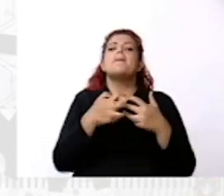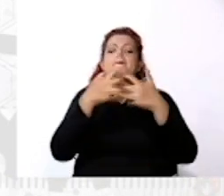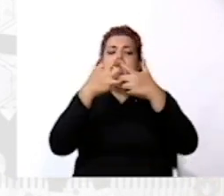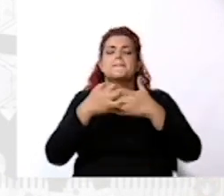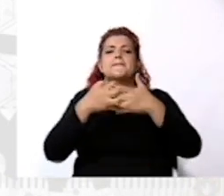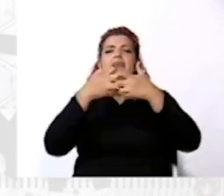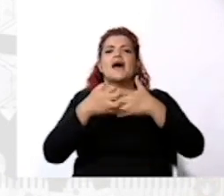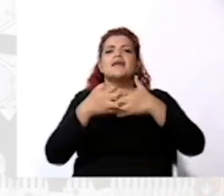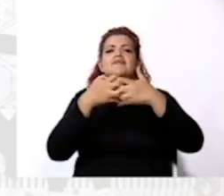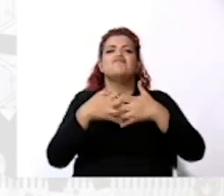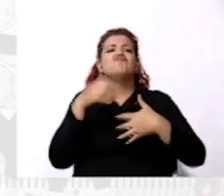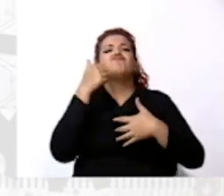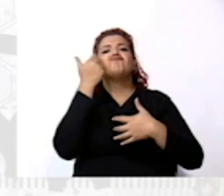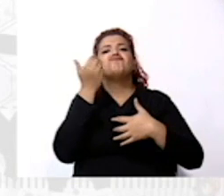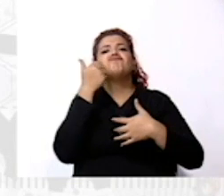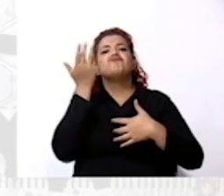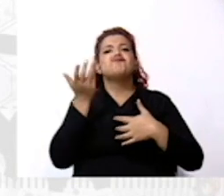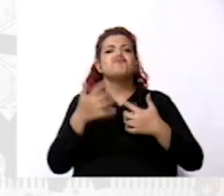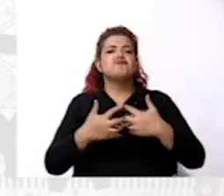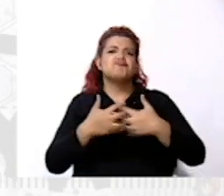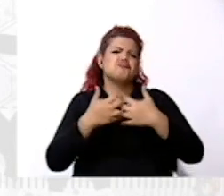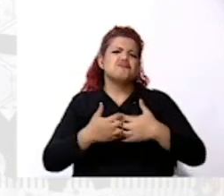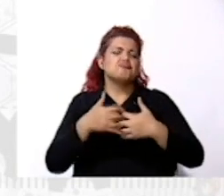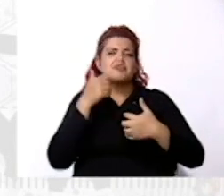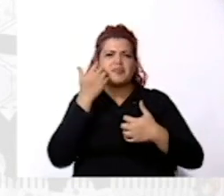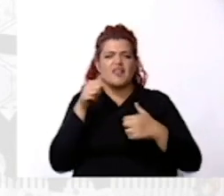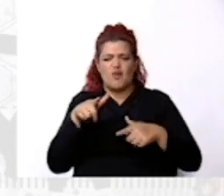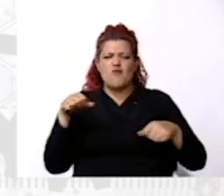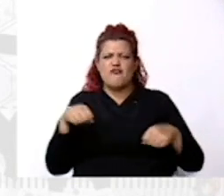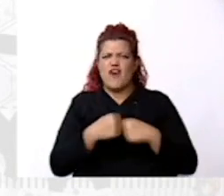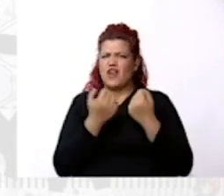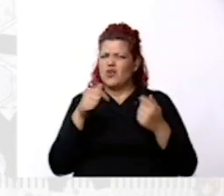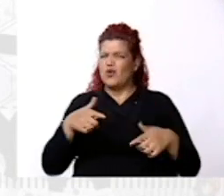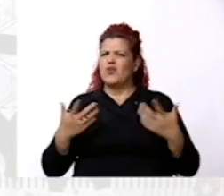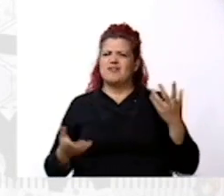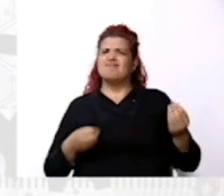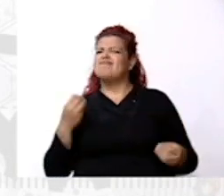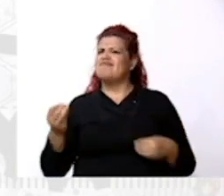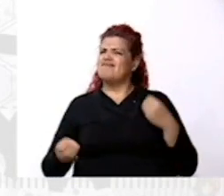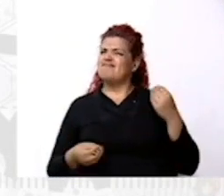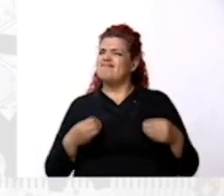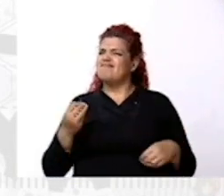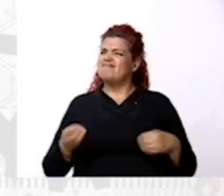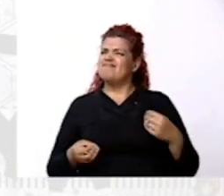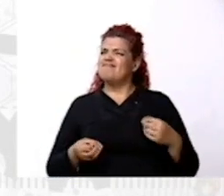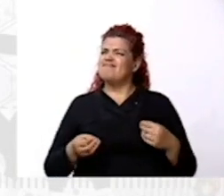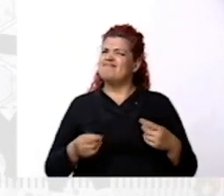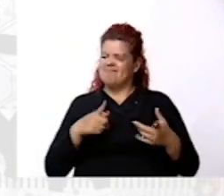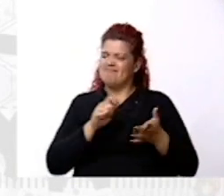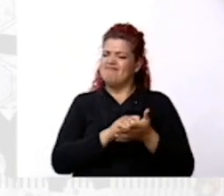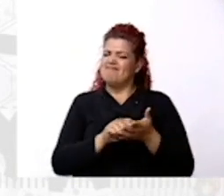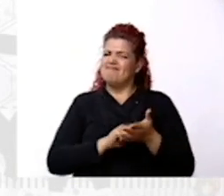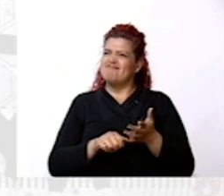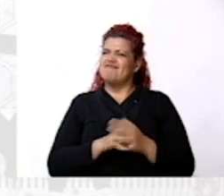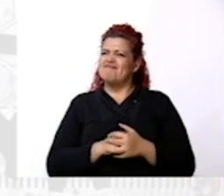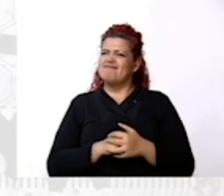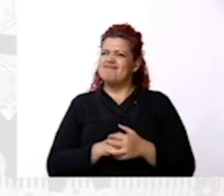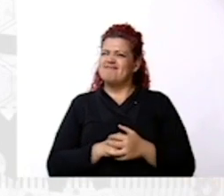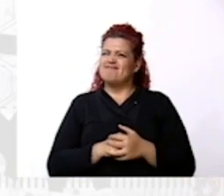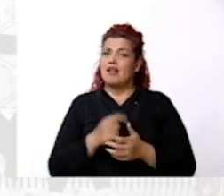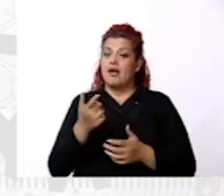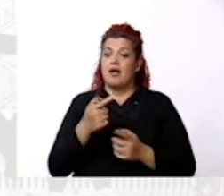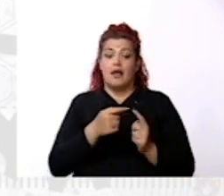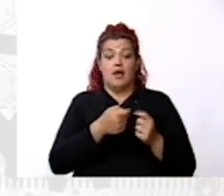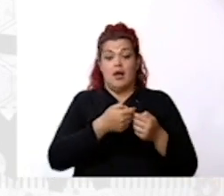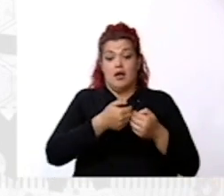máquinas simples. ¿Saben cuál es el reto de hoy? ¡Ajá! ¡Tomen nota! A lo